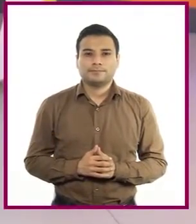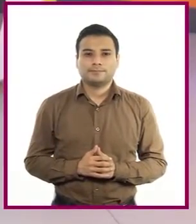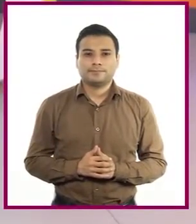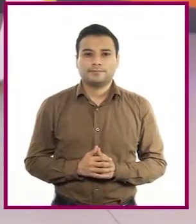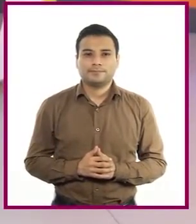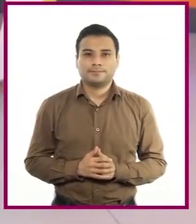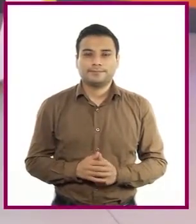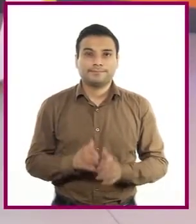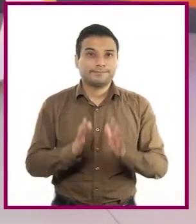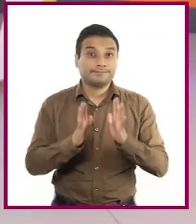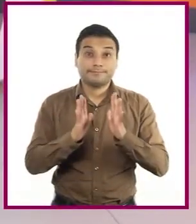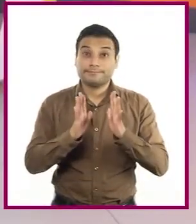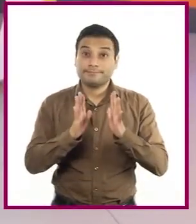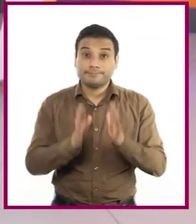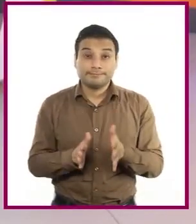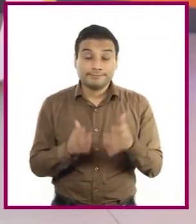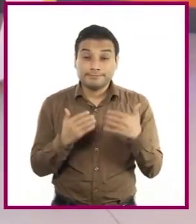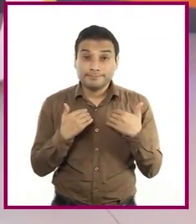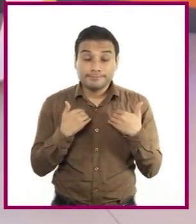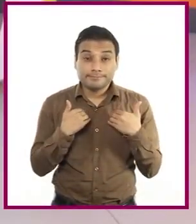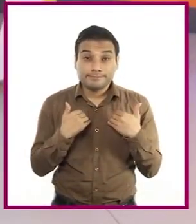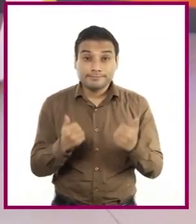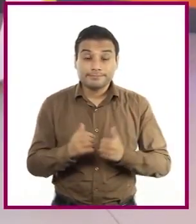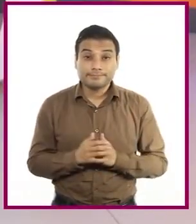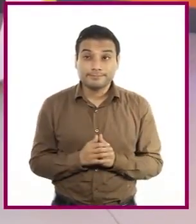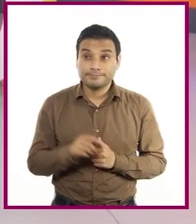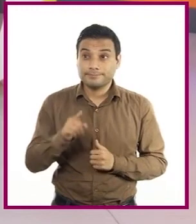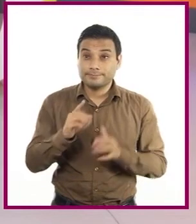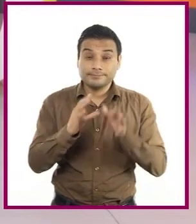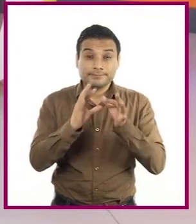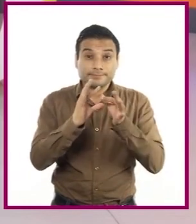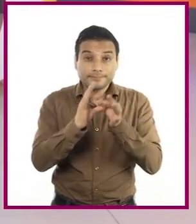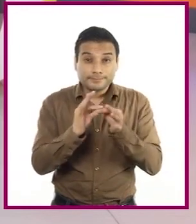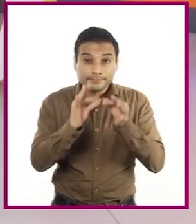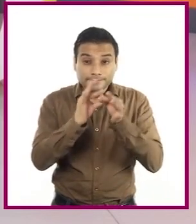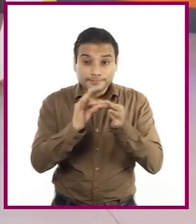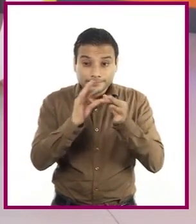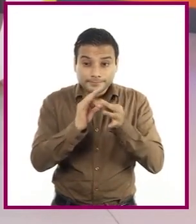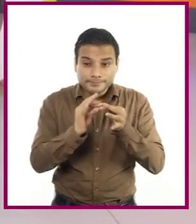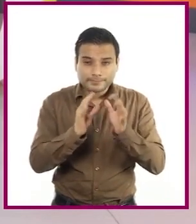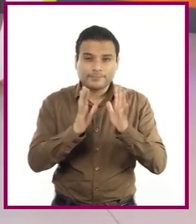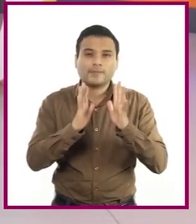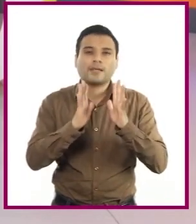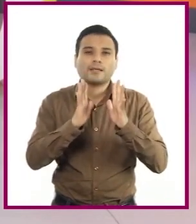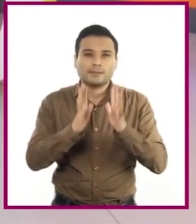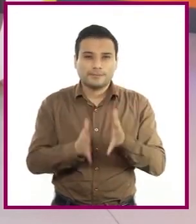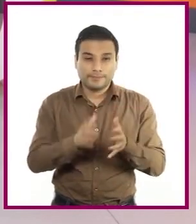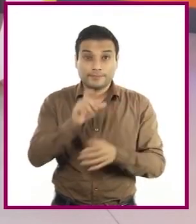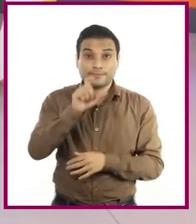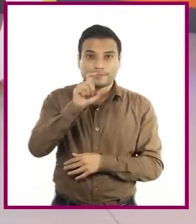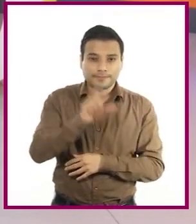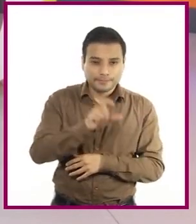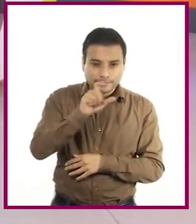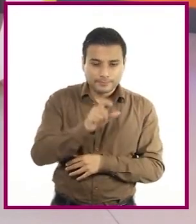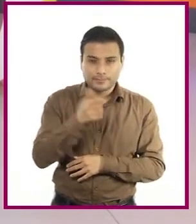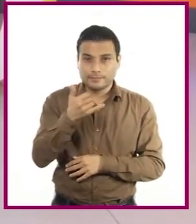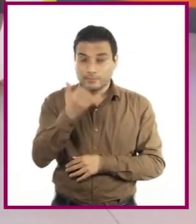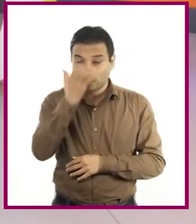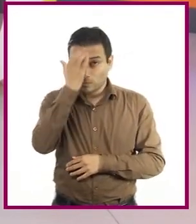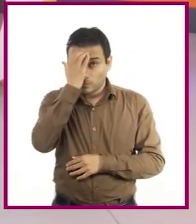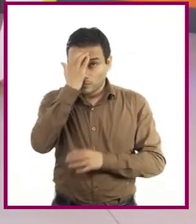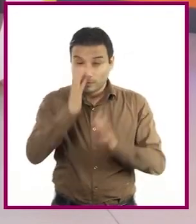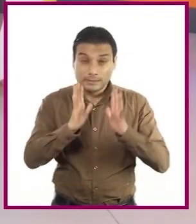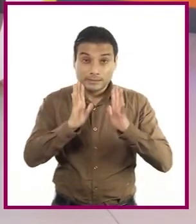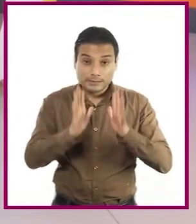Ya entendí, maestra. A partir de los datos que hemos localizado, es decir, los valores de X y de Y, podemos encontrar